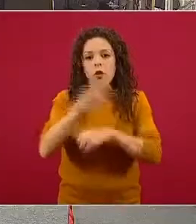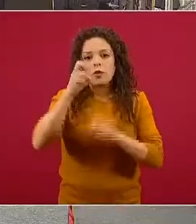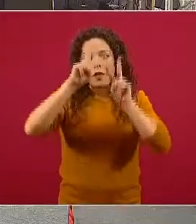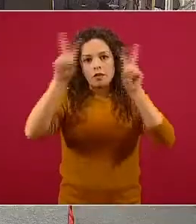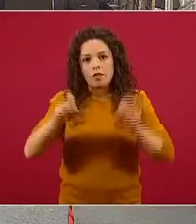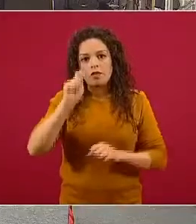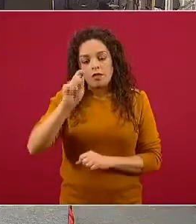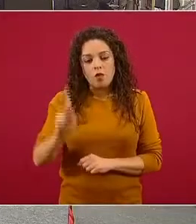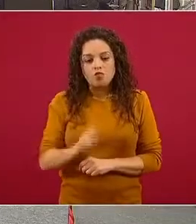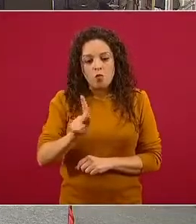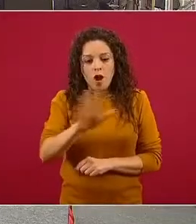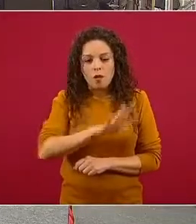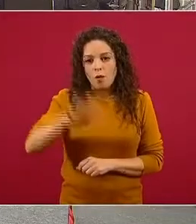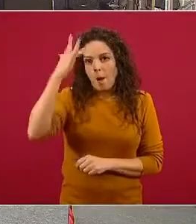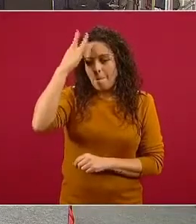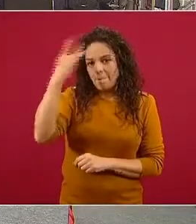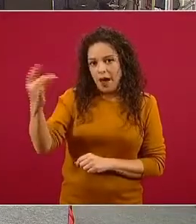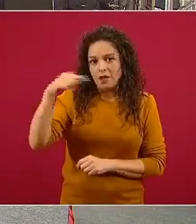Gracias.